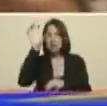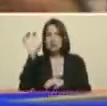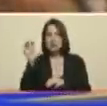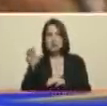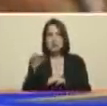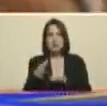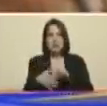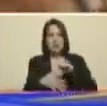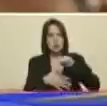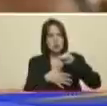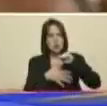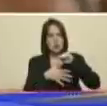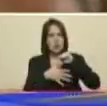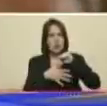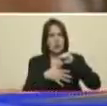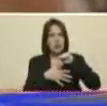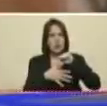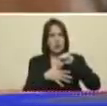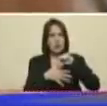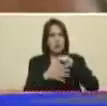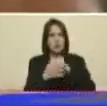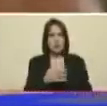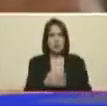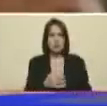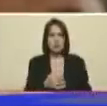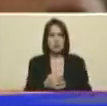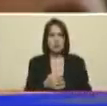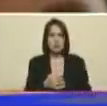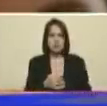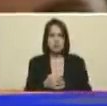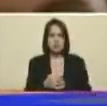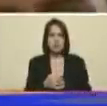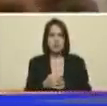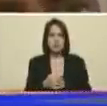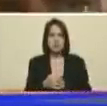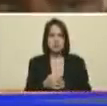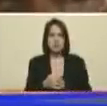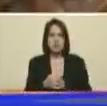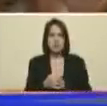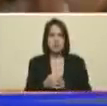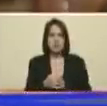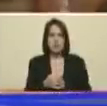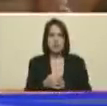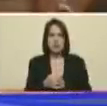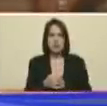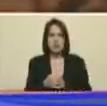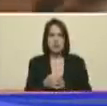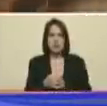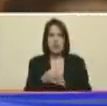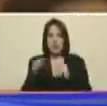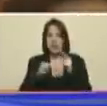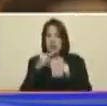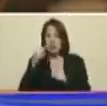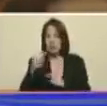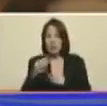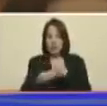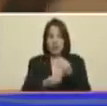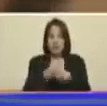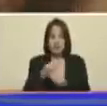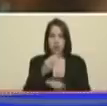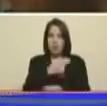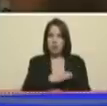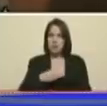La Unión de Naciones Suramericanas. Ya había cumplido una misión